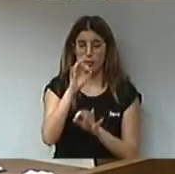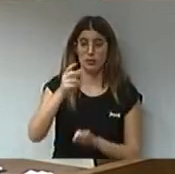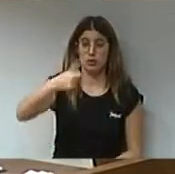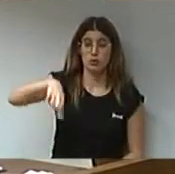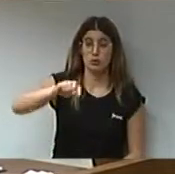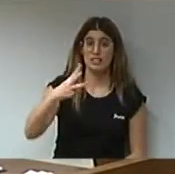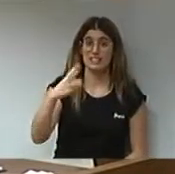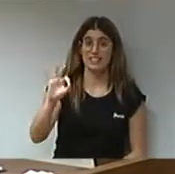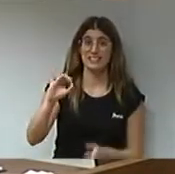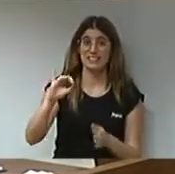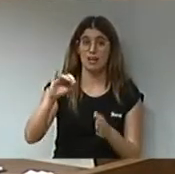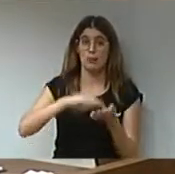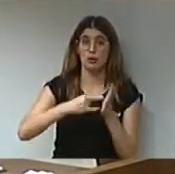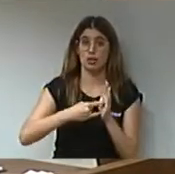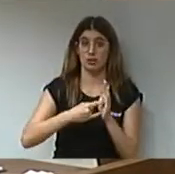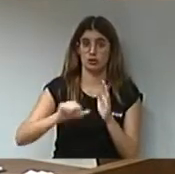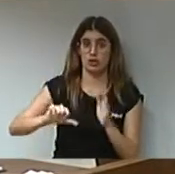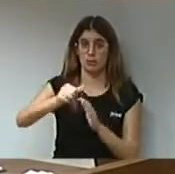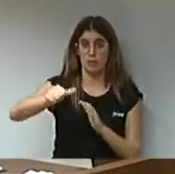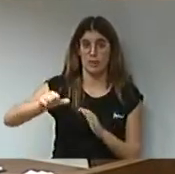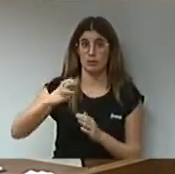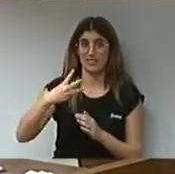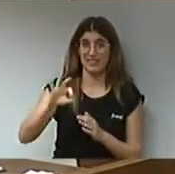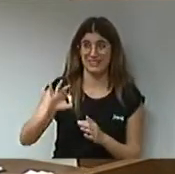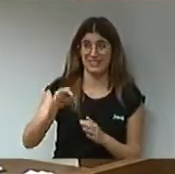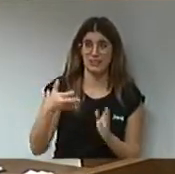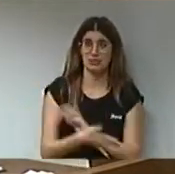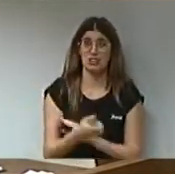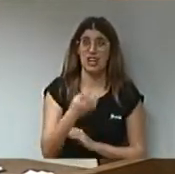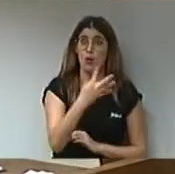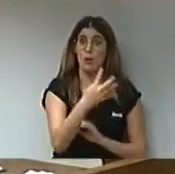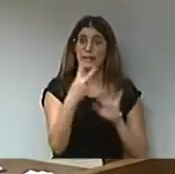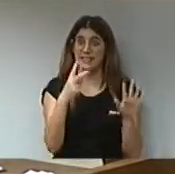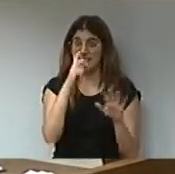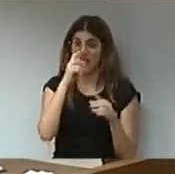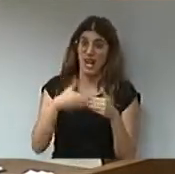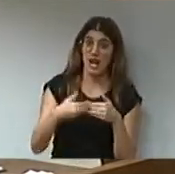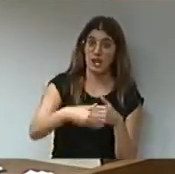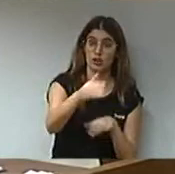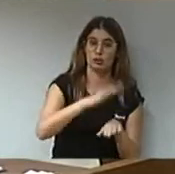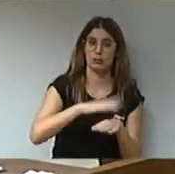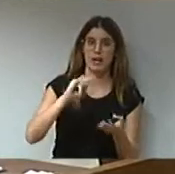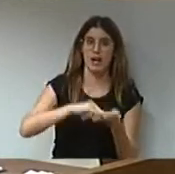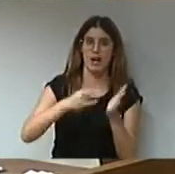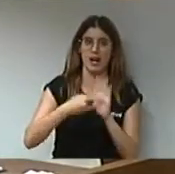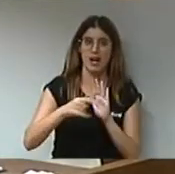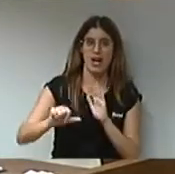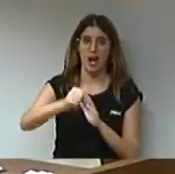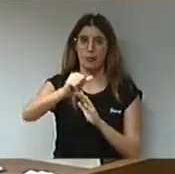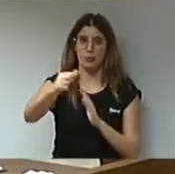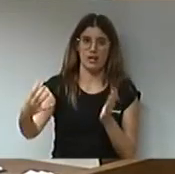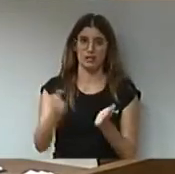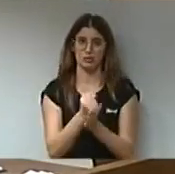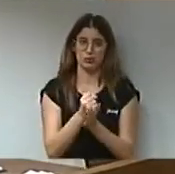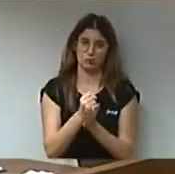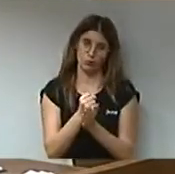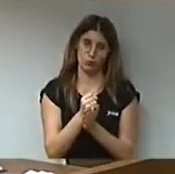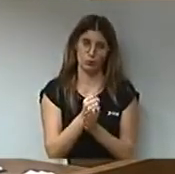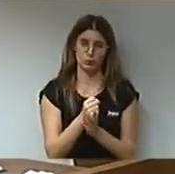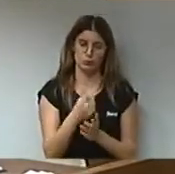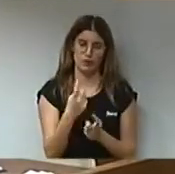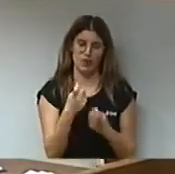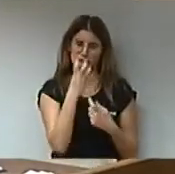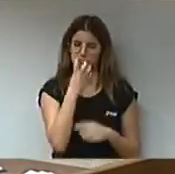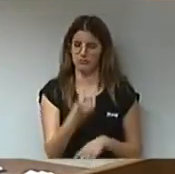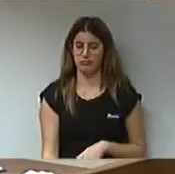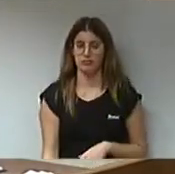30 proyectos, 30. A ese paso necesitarían 47 años para aprobar todos los proyectos de energías renovables que les han presentado. Para admitir a trámite